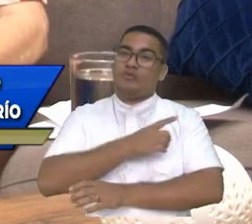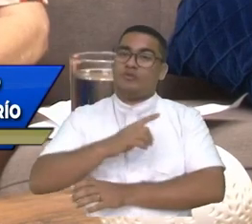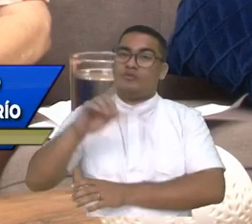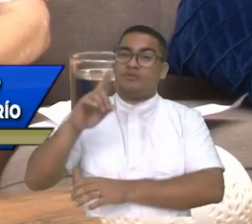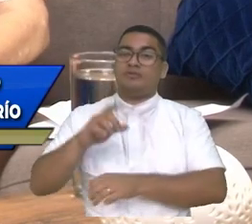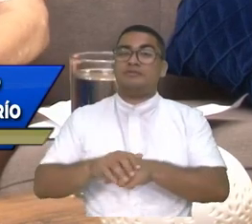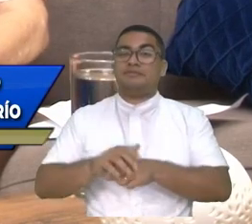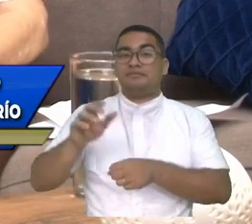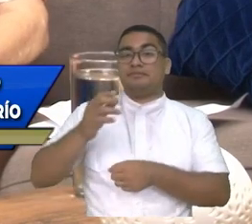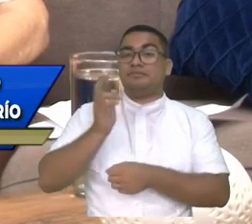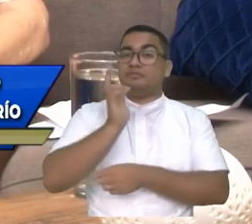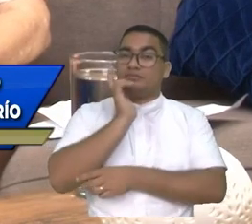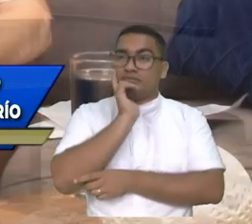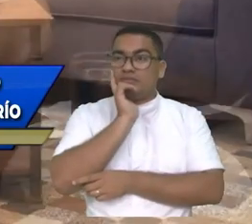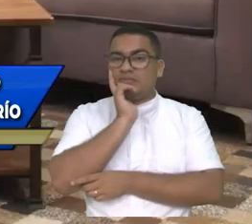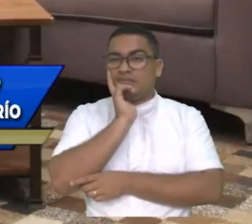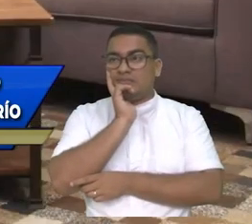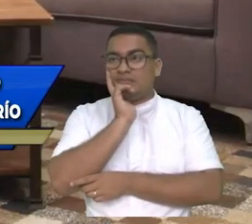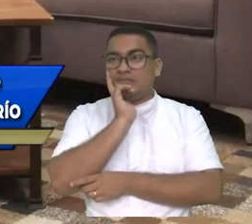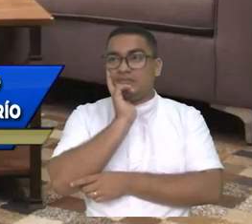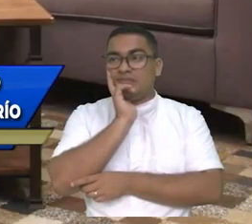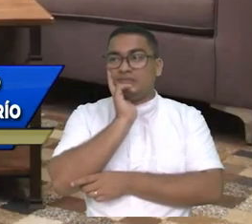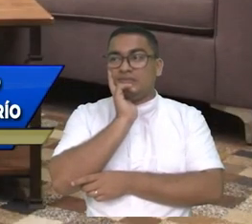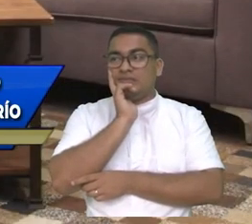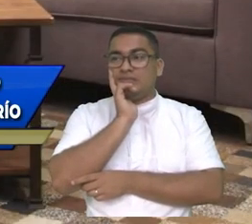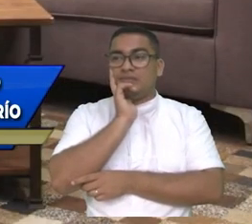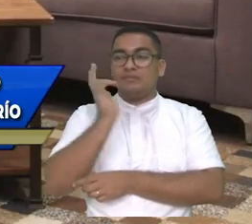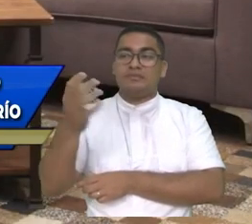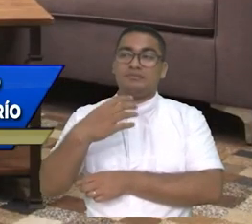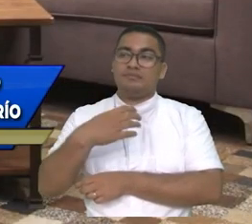Darío, fue